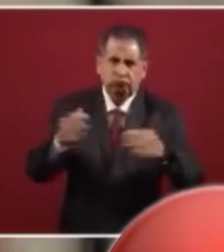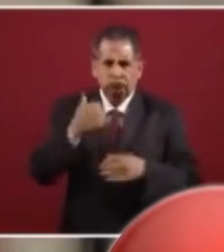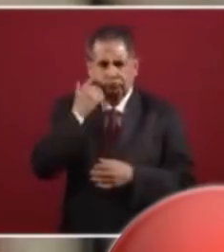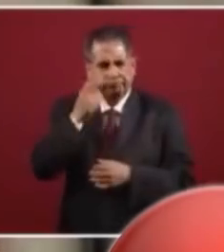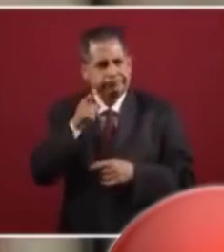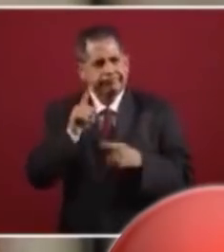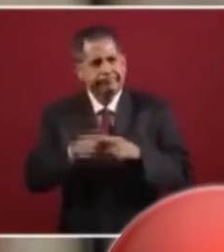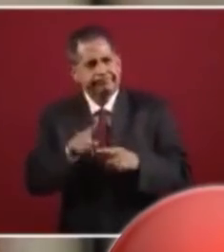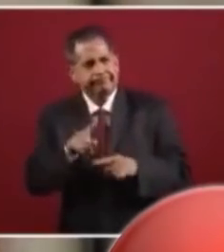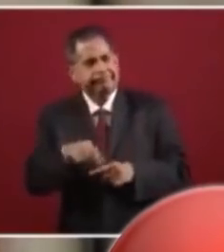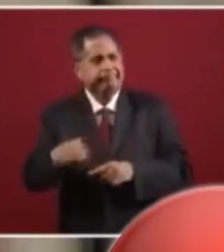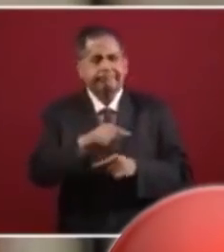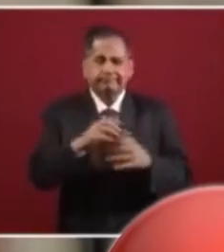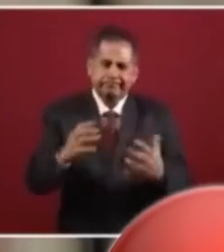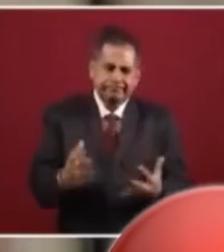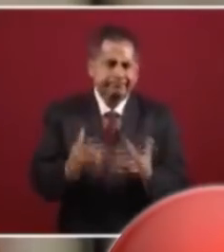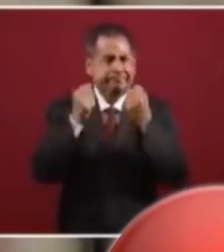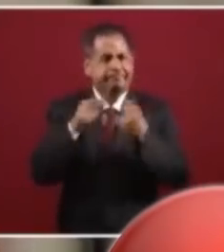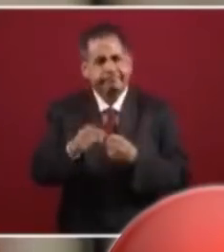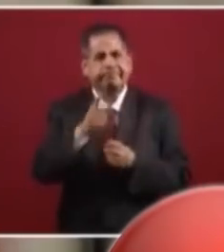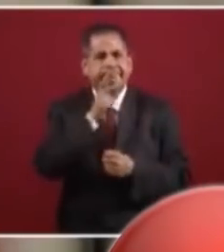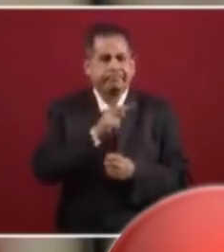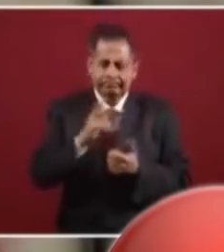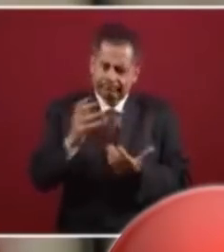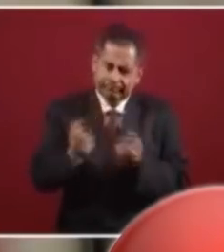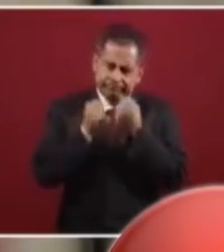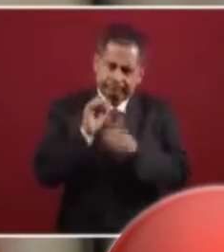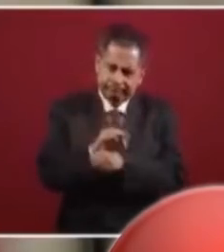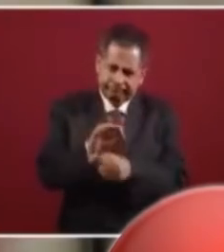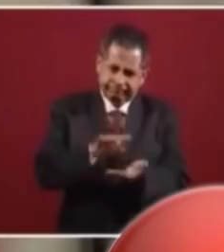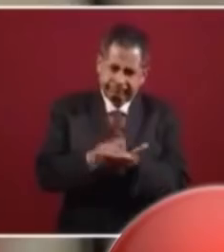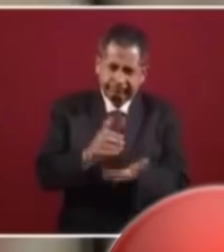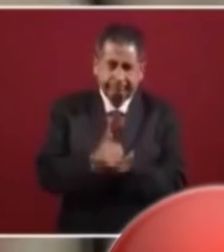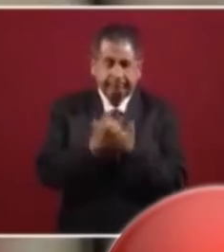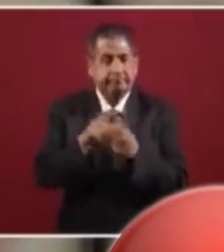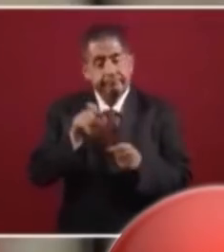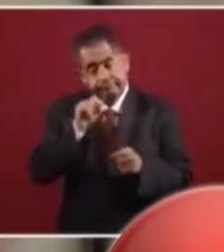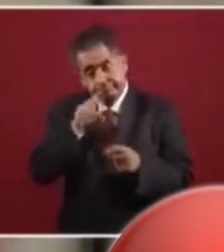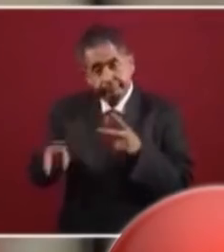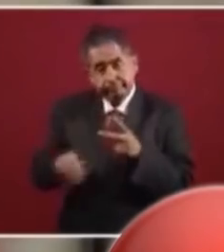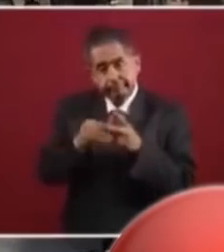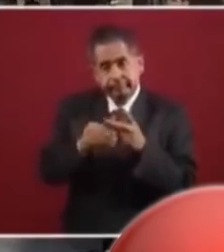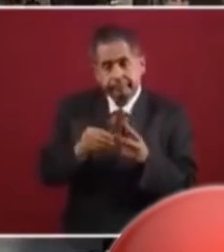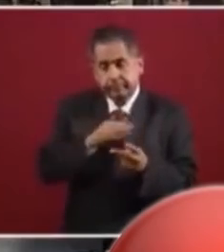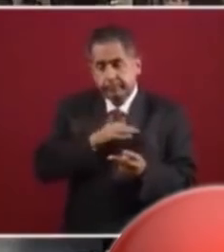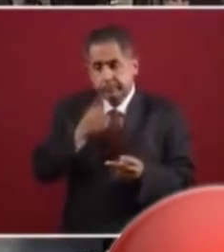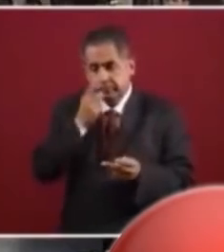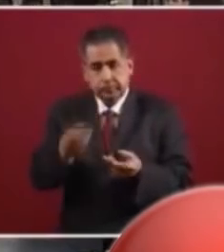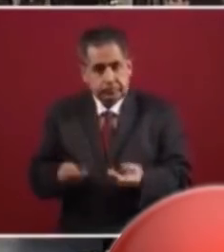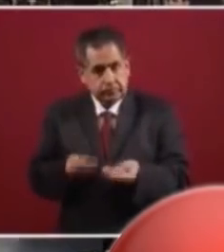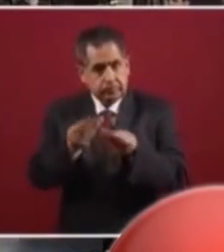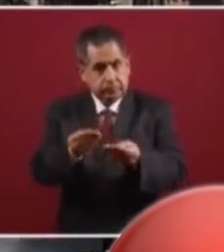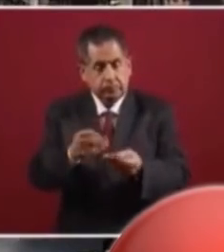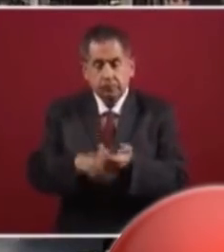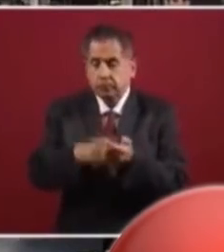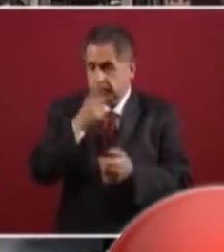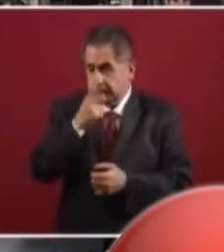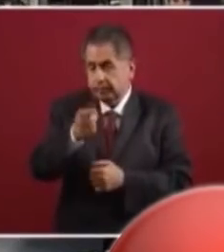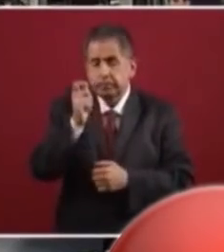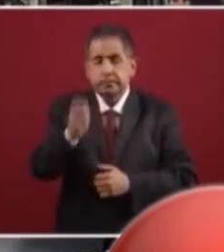rescatar la industria petrolera aunado a ello le puedo comentar y decir que